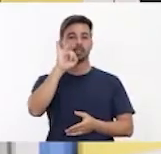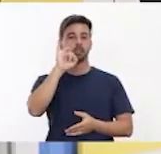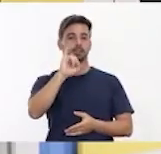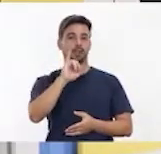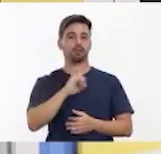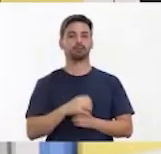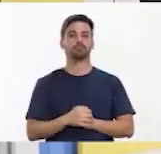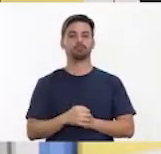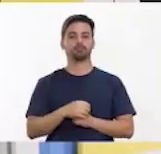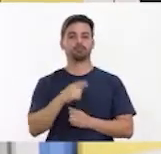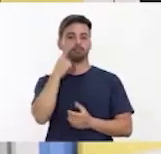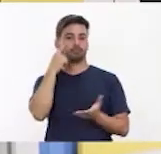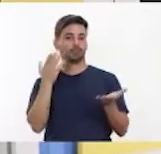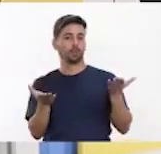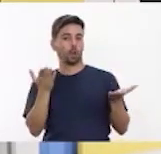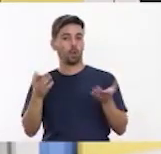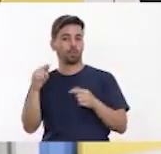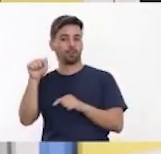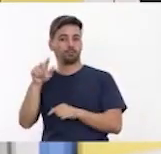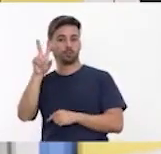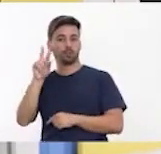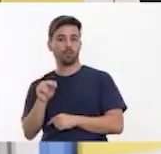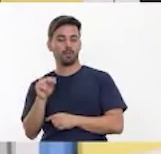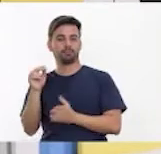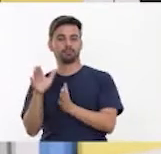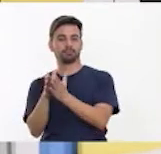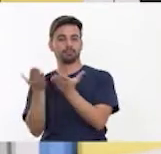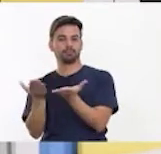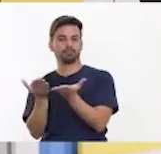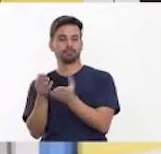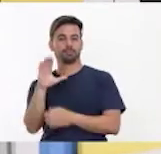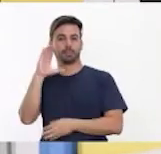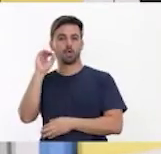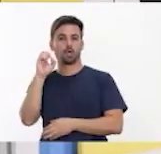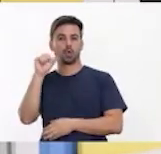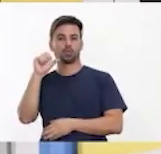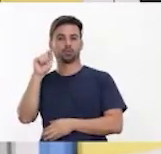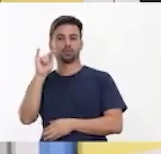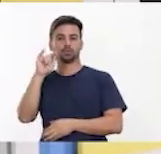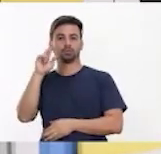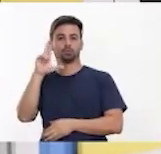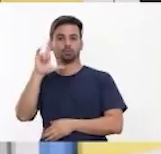Constitución aprobada en el